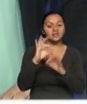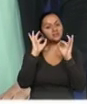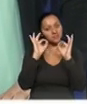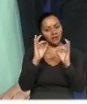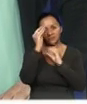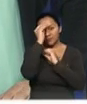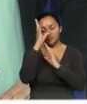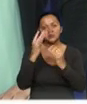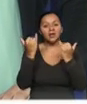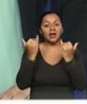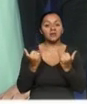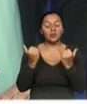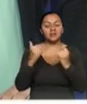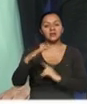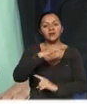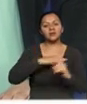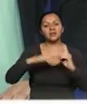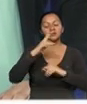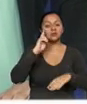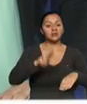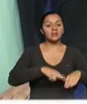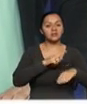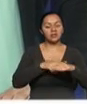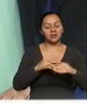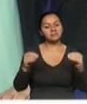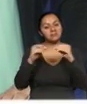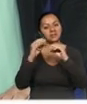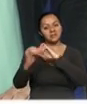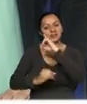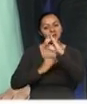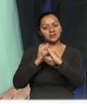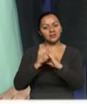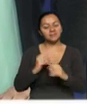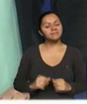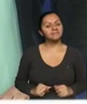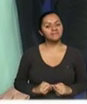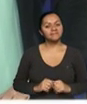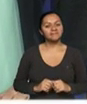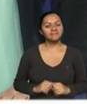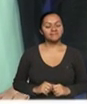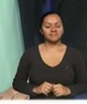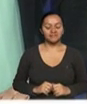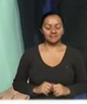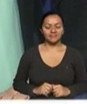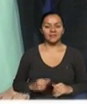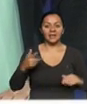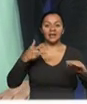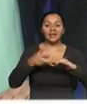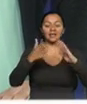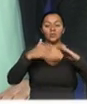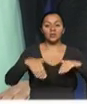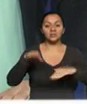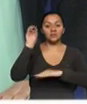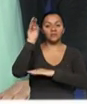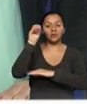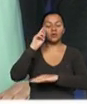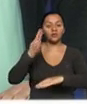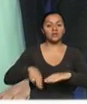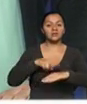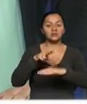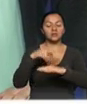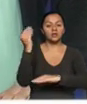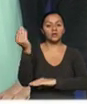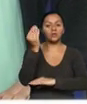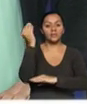información actualizada del contexto nacional e internacional. Se inauguraron los Foros Nacionales de